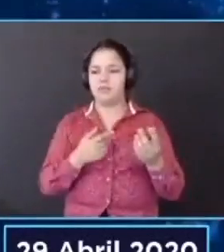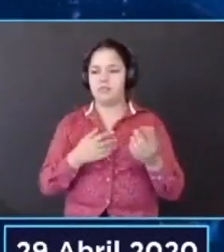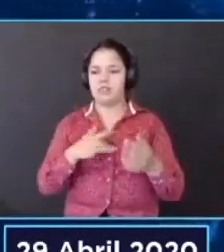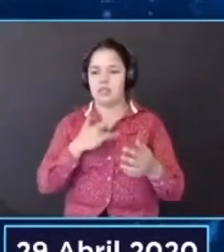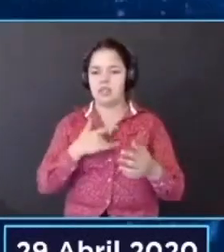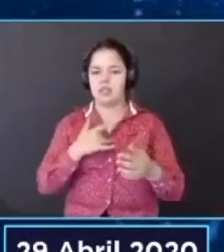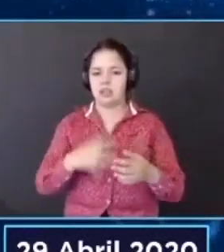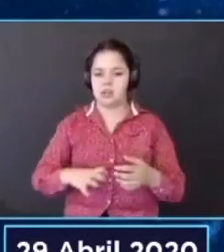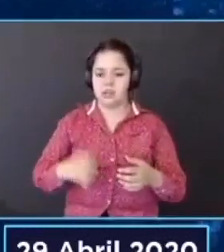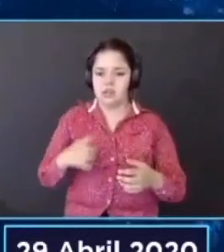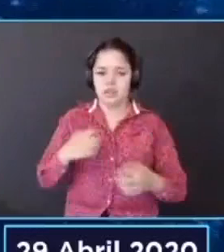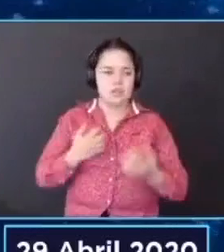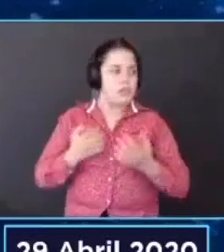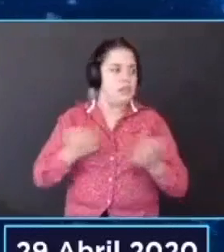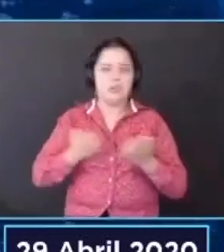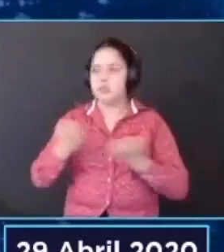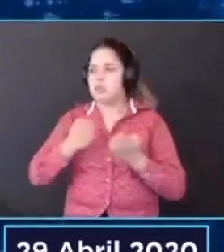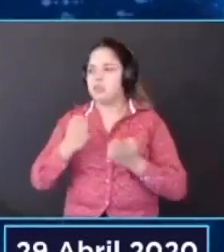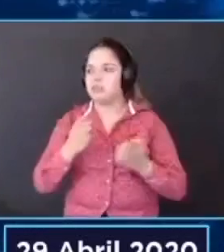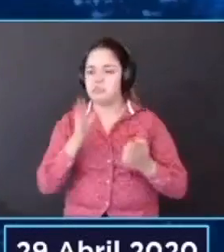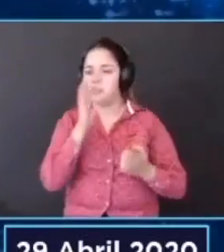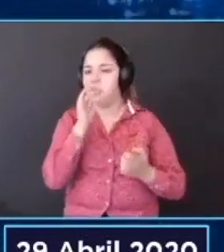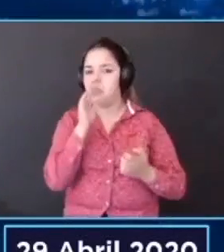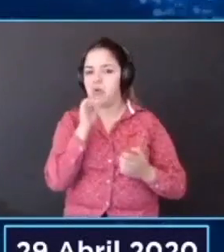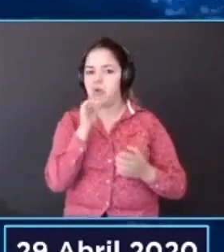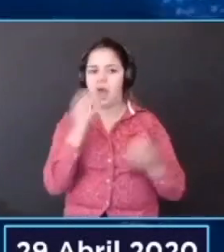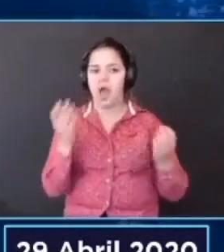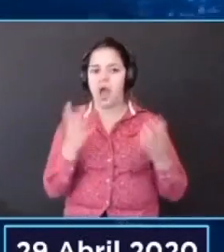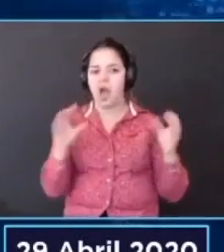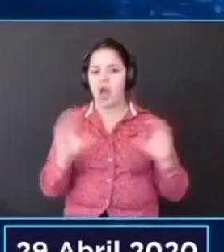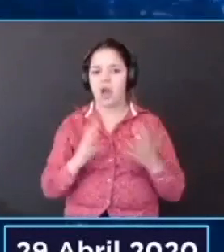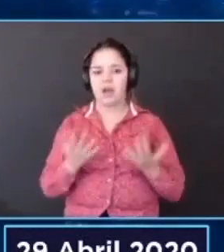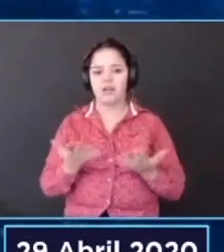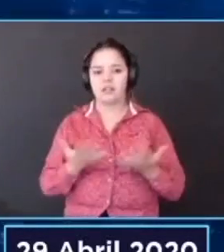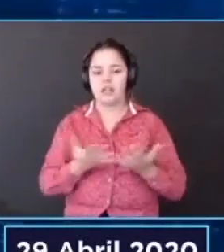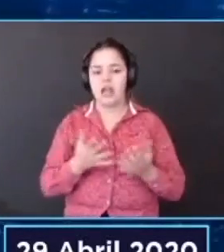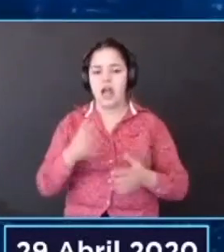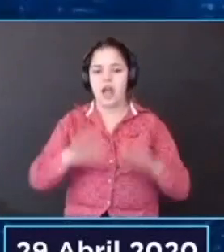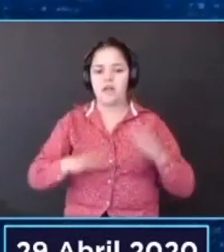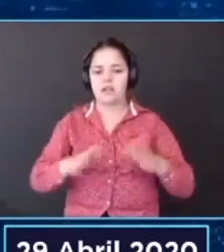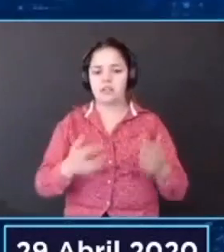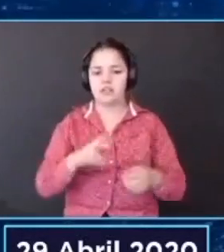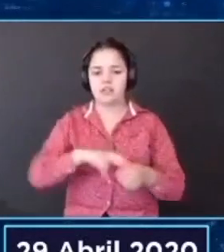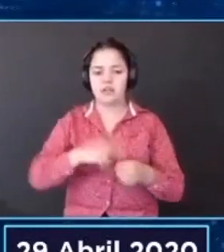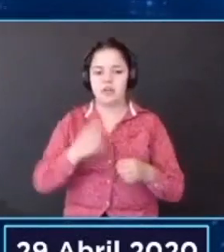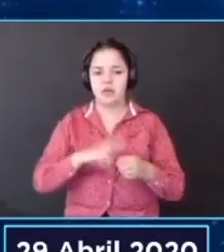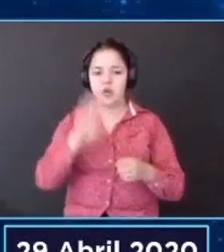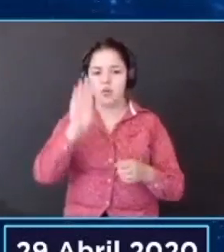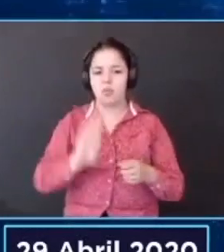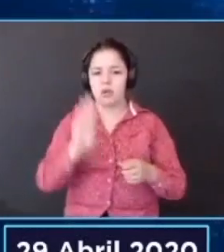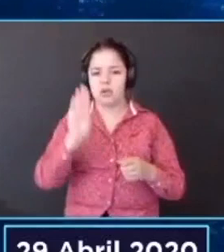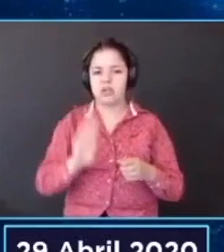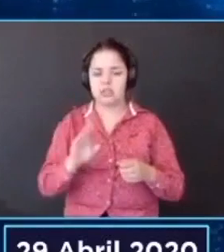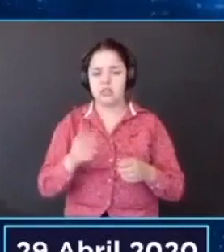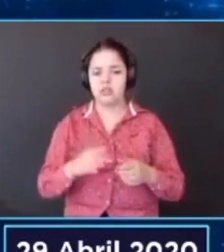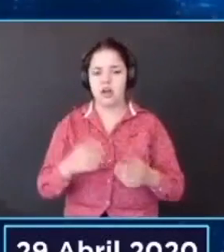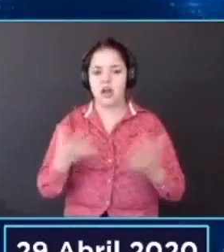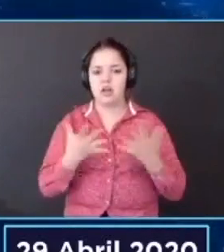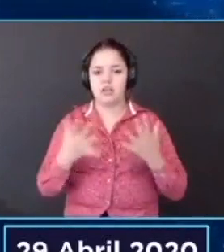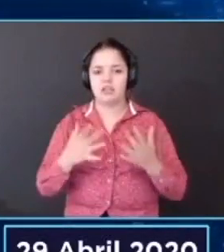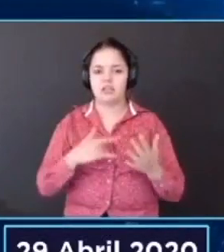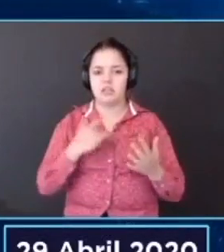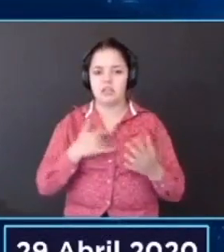grasa. Asma 9%, otra condición 6%, insuficiencia renal 4%, enfermedades cardíacas